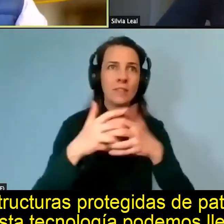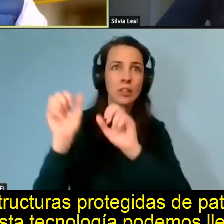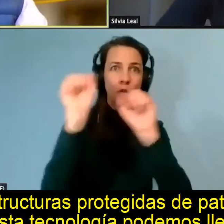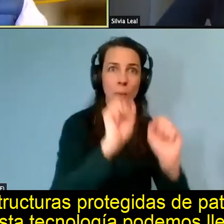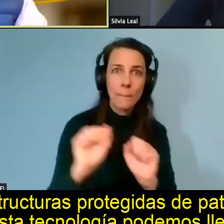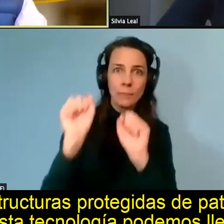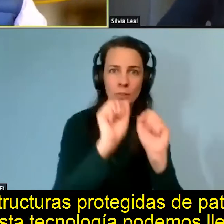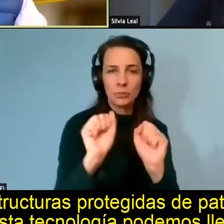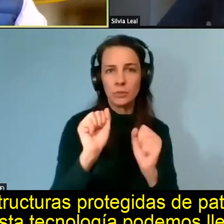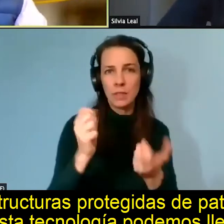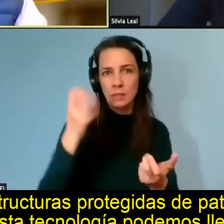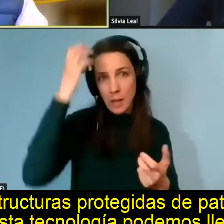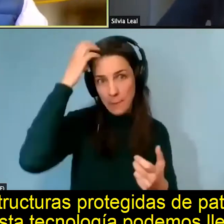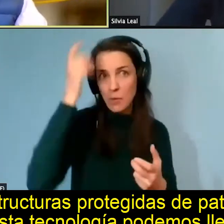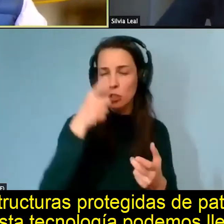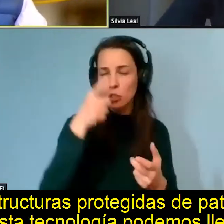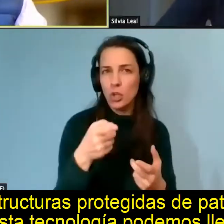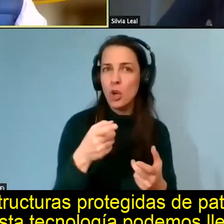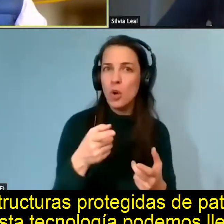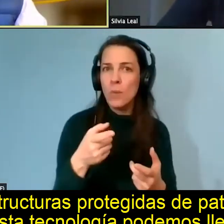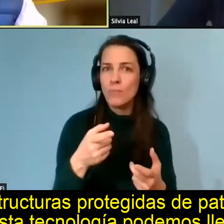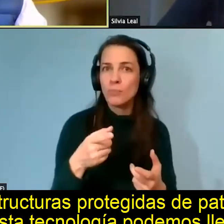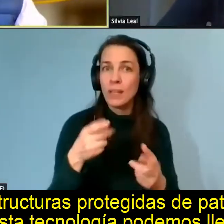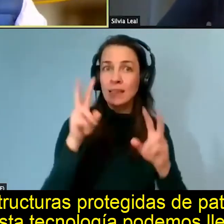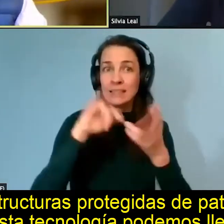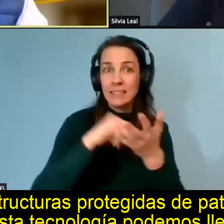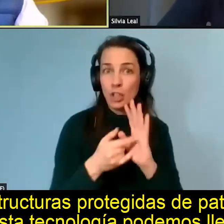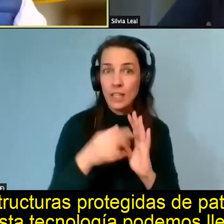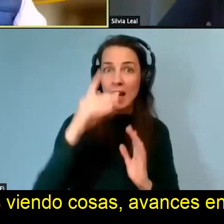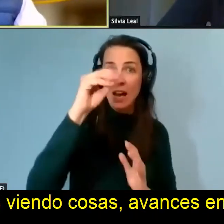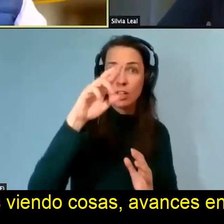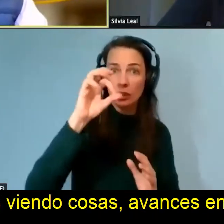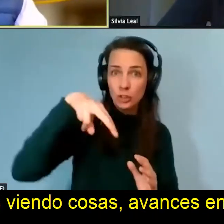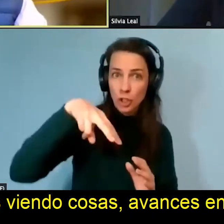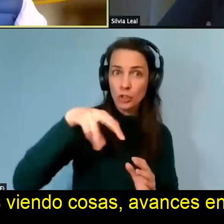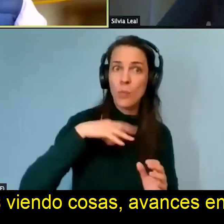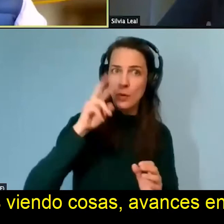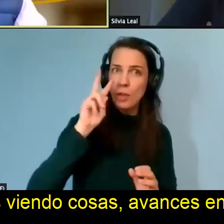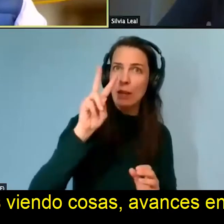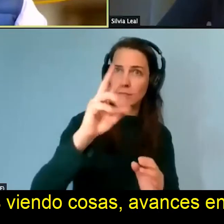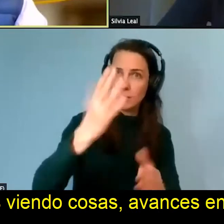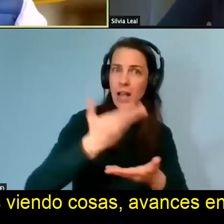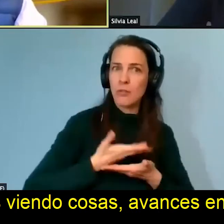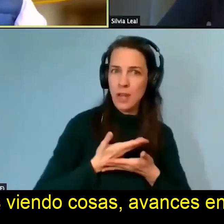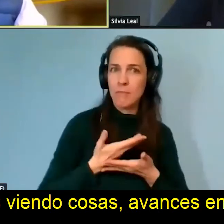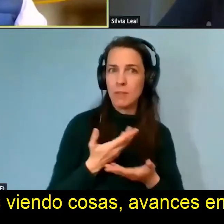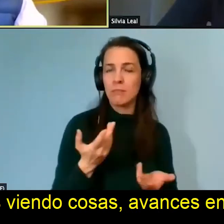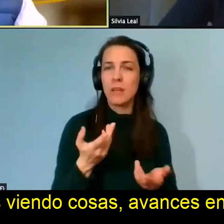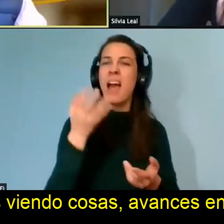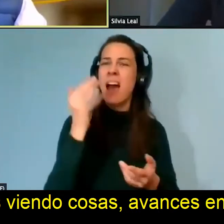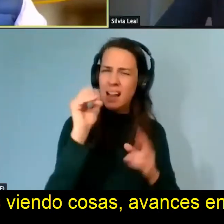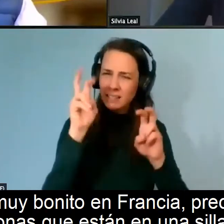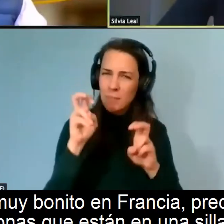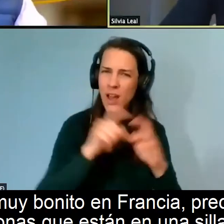de patrimonio, pues sí, a través de esta tecnología podemos llegar. ¿Que estás viendo cosas, avances en